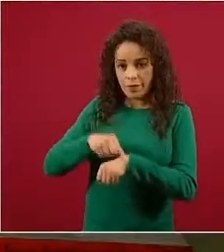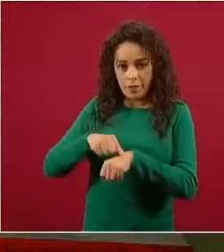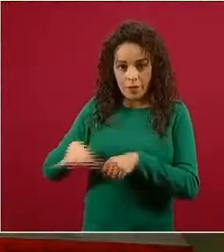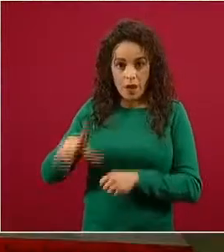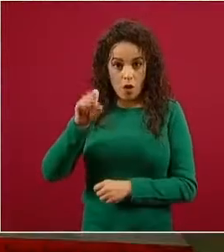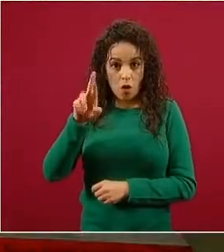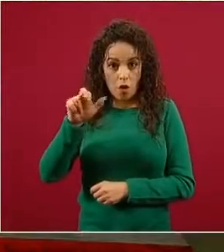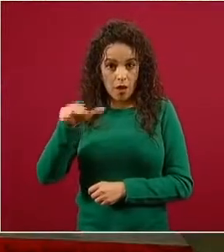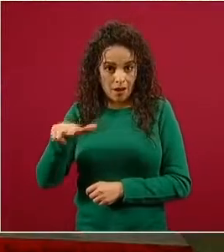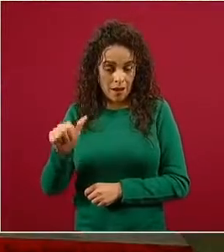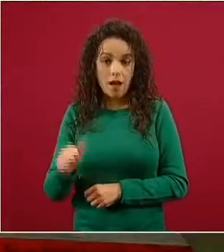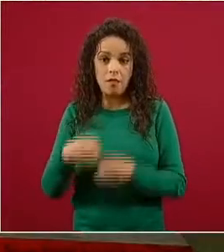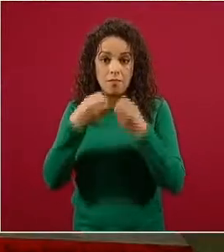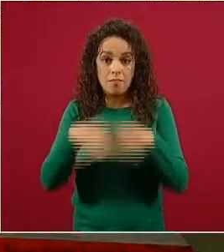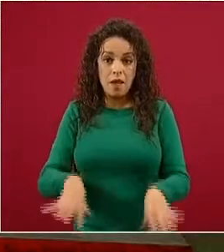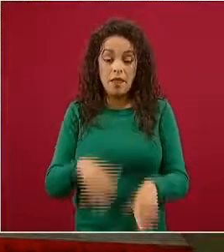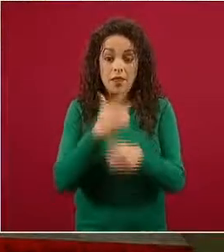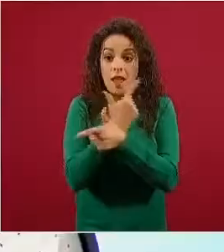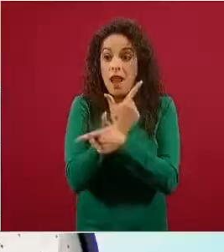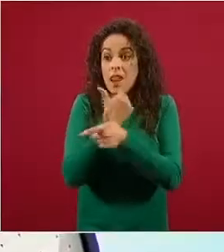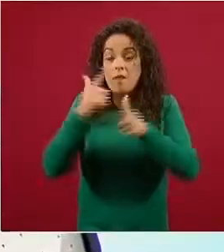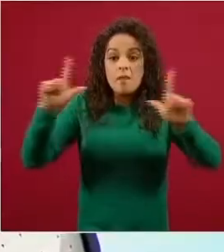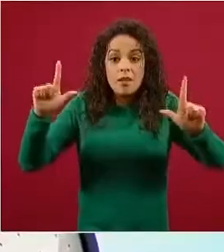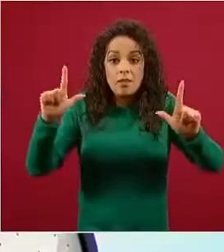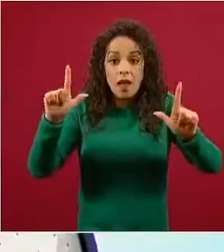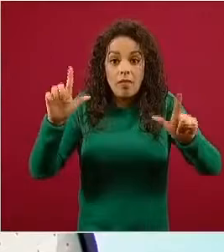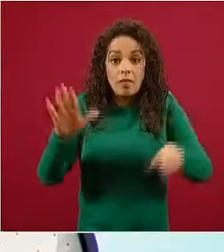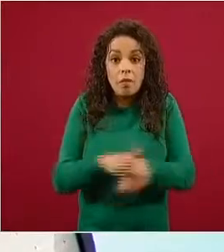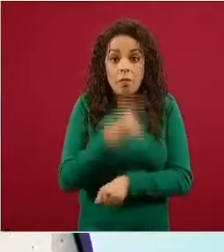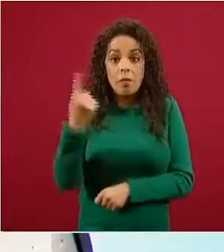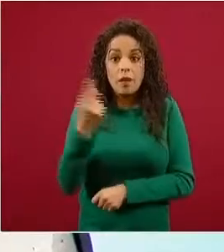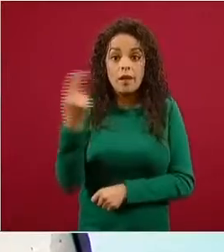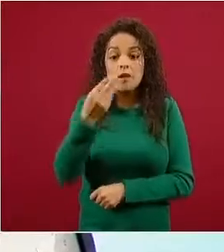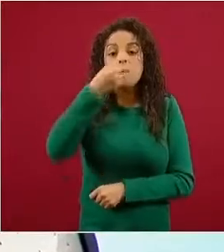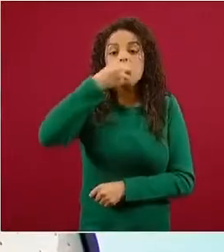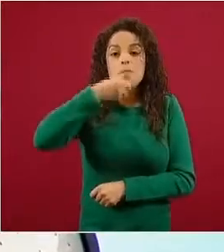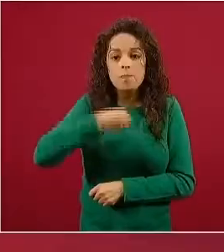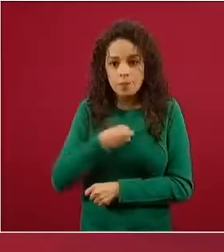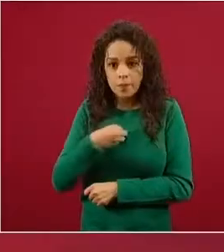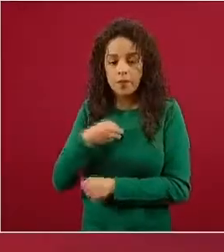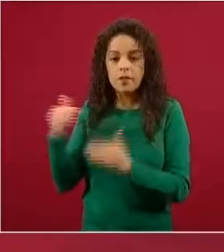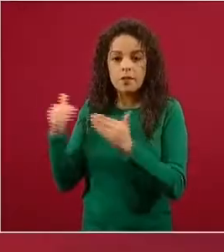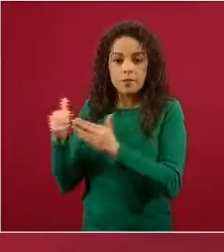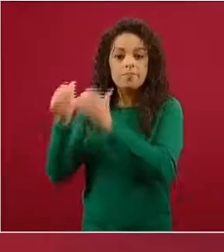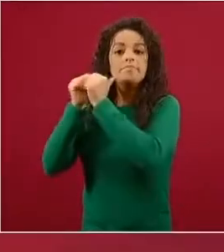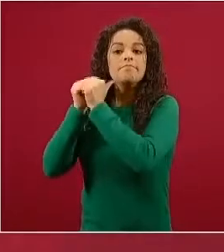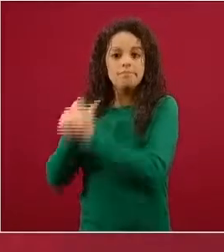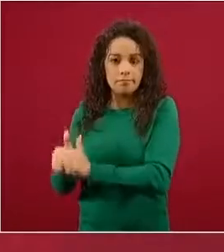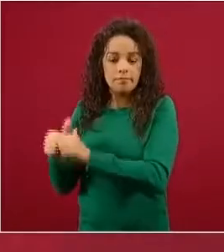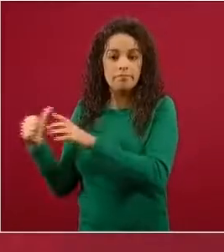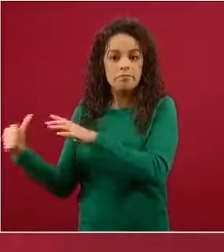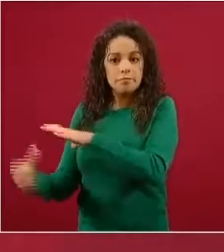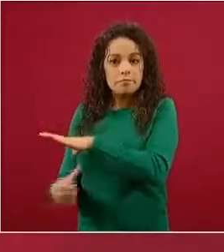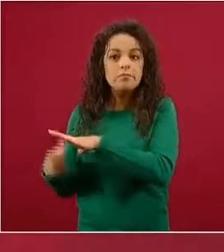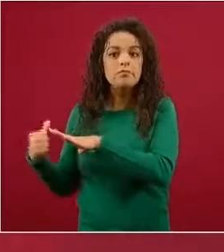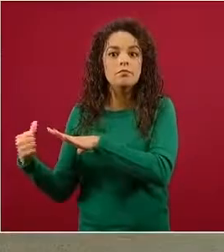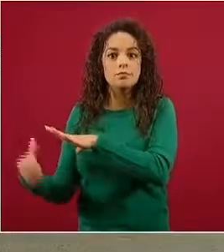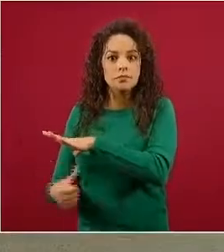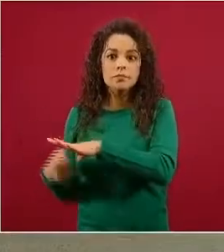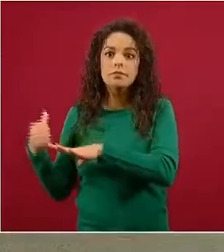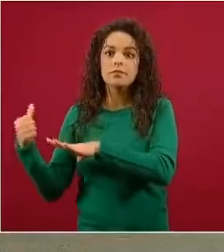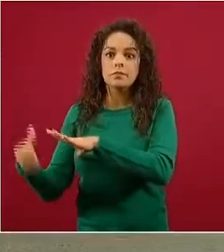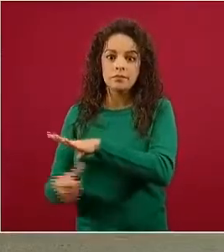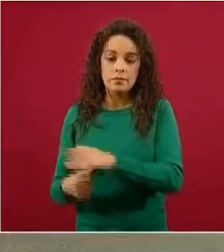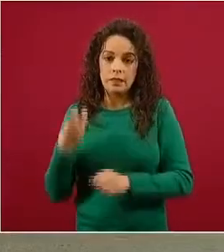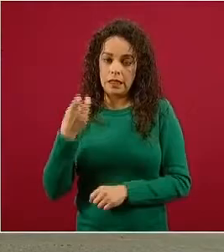del trabajo, la pérdida de la pareja, de la relación, un divorcio,